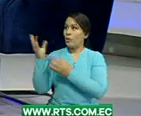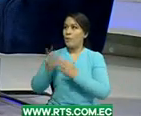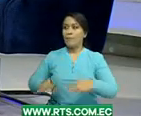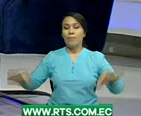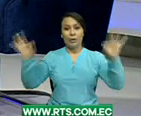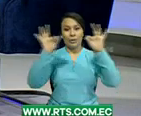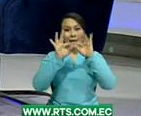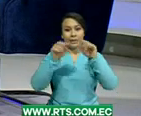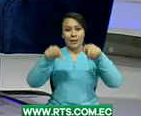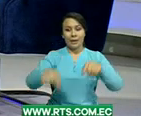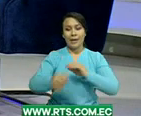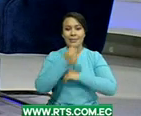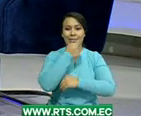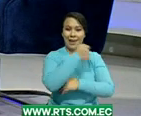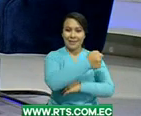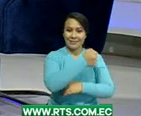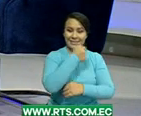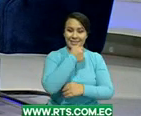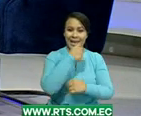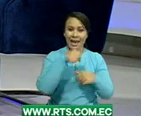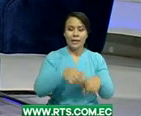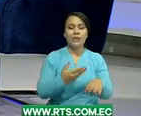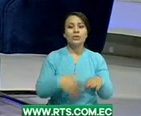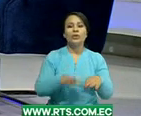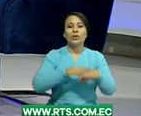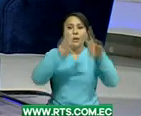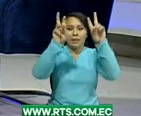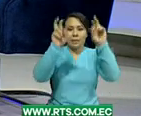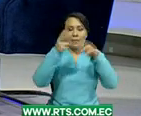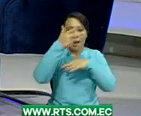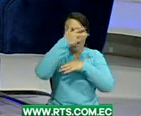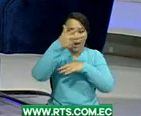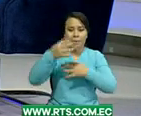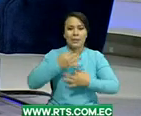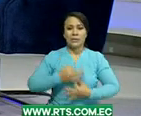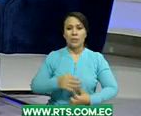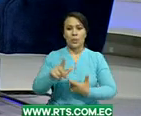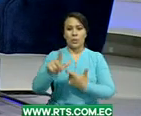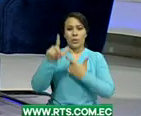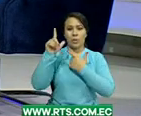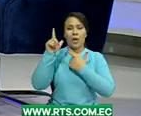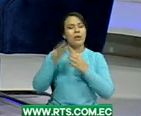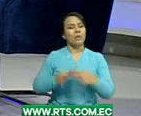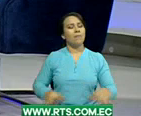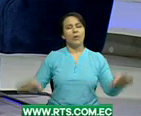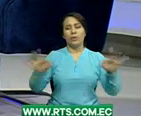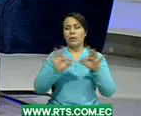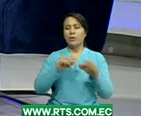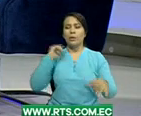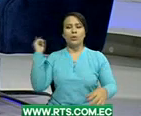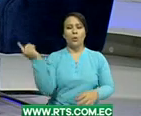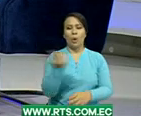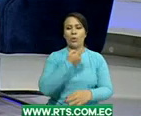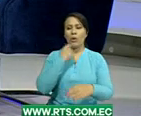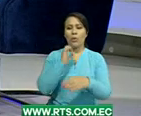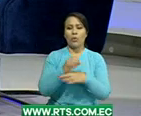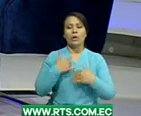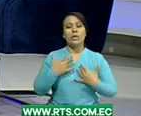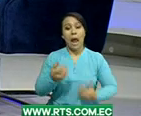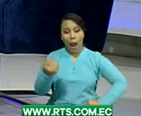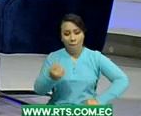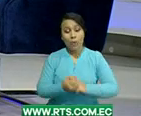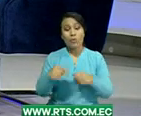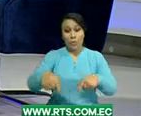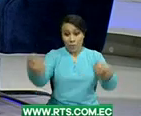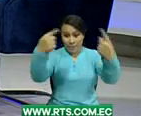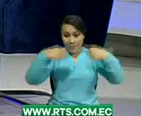ha realizado en este espacio de entrevista, sobre todo porque se trata de la seguridad que es lo que aspiramos y anhelamos todos. Cuente con nuestro apoyo y